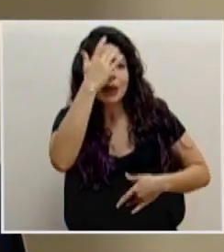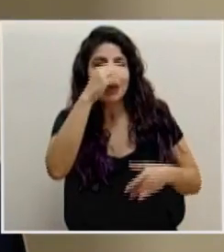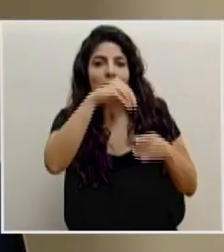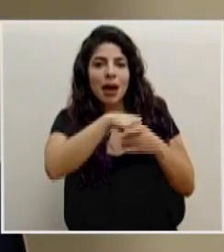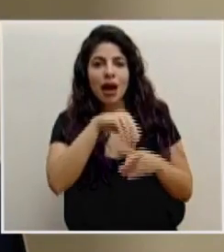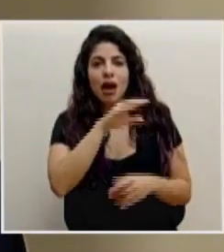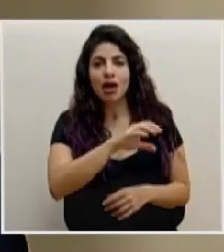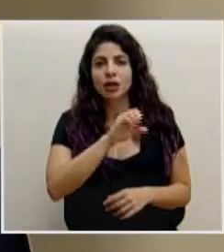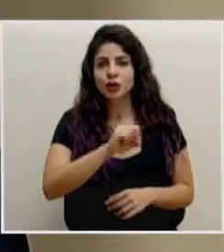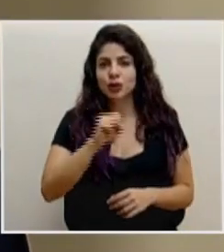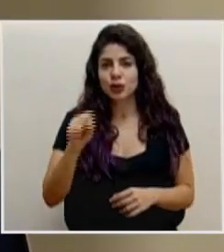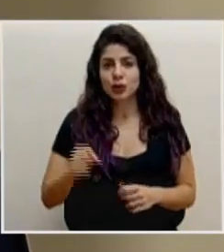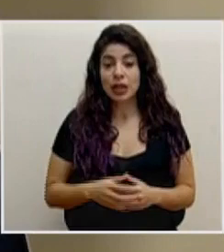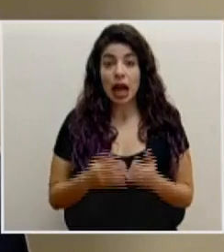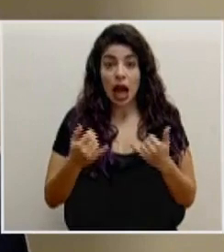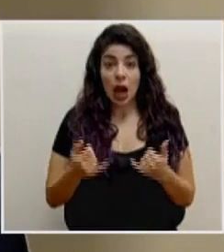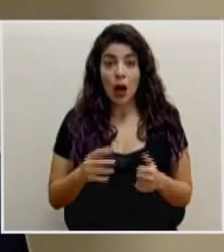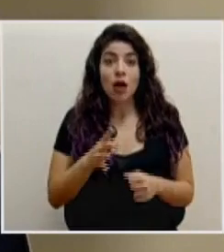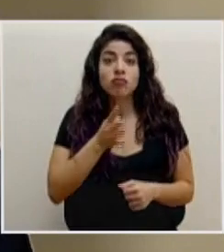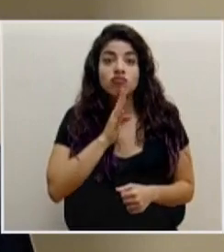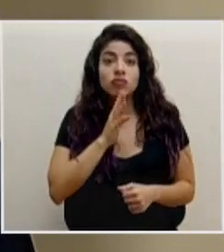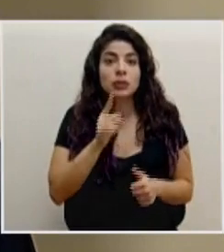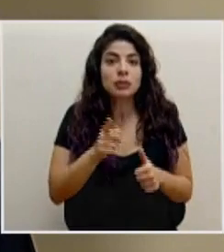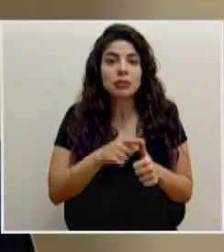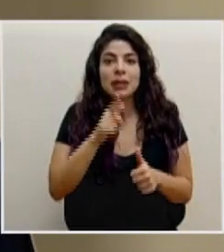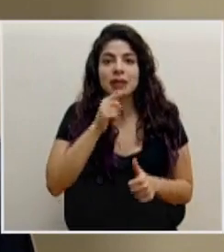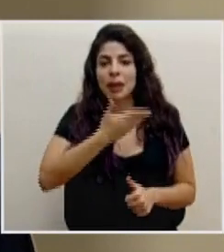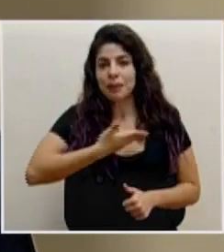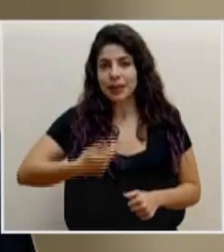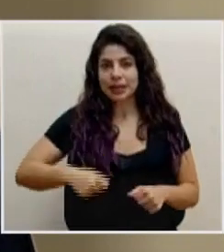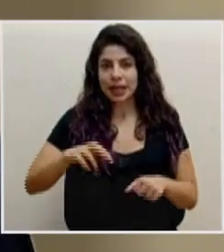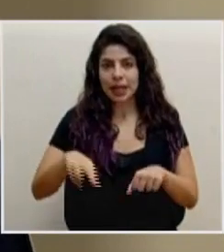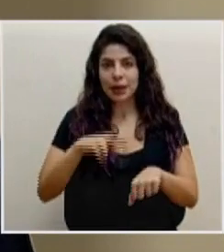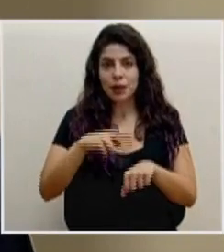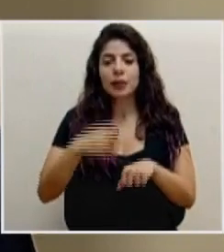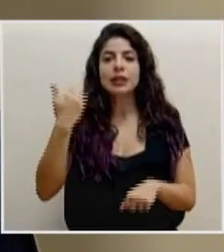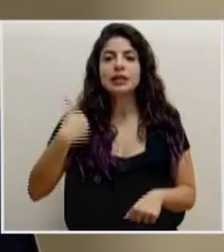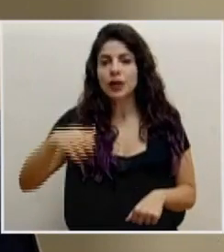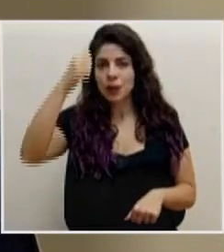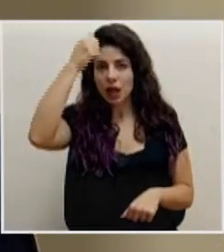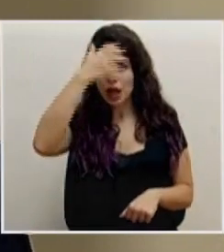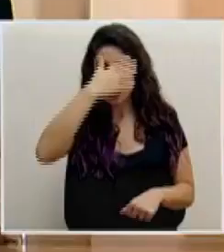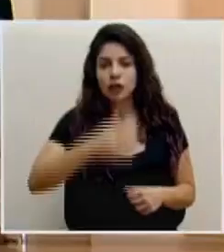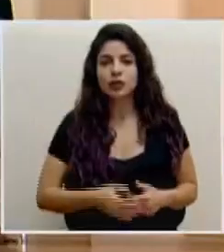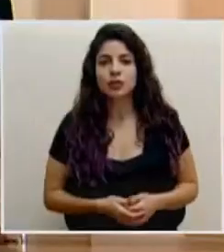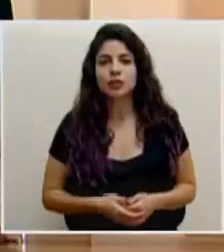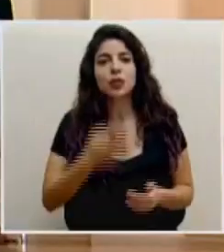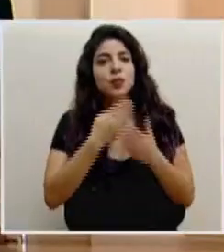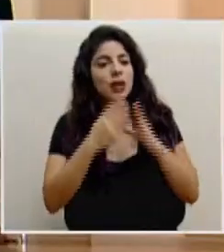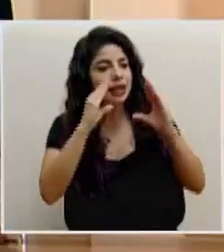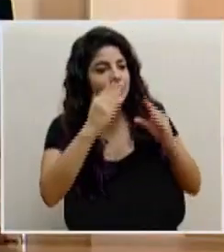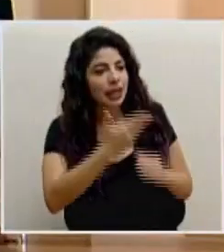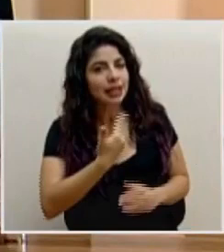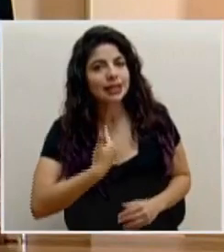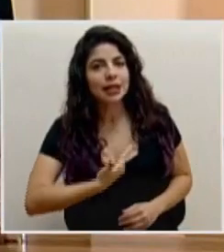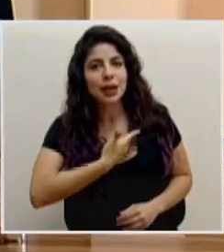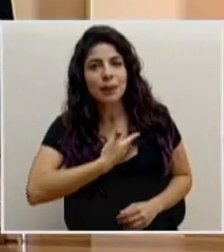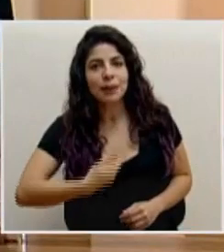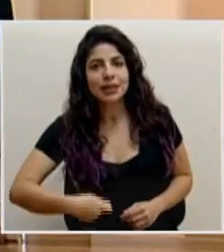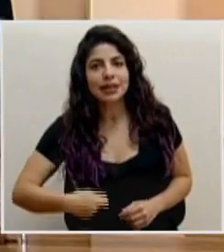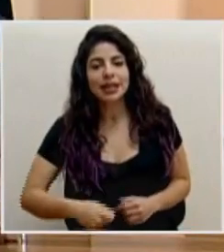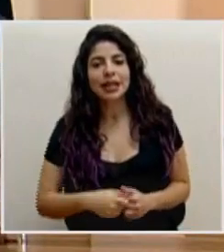de Seguro Social. Escuchamos el mensaje del presidente de la República, el señor Carlos Alvarado. Muy buenas tardes, señor presidente.